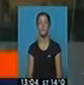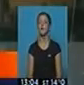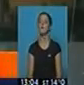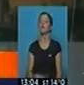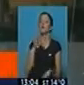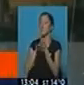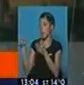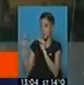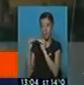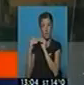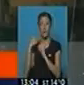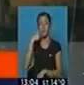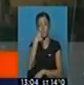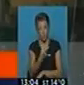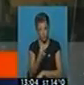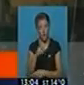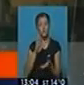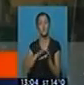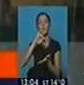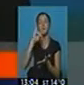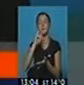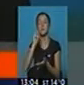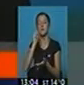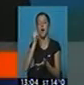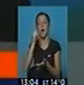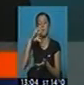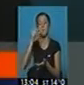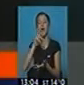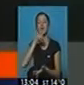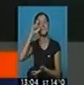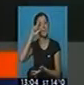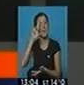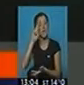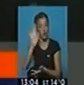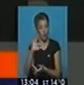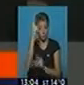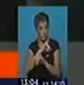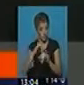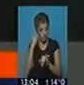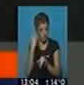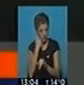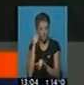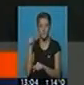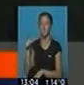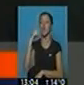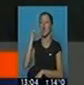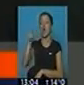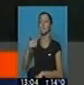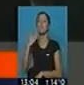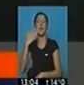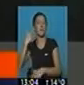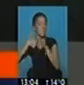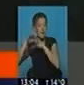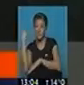la presencia de Rodríguez Zapatero es, digamos que es todo un dato. Rodríguez Zapatero estuvo a punto de hacer la mayor venta de armas